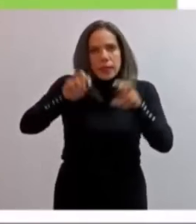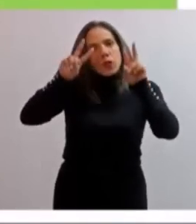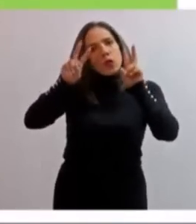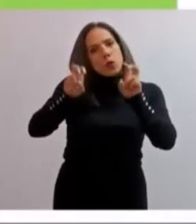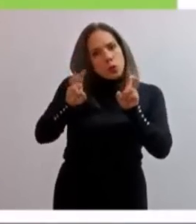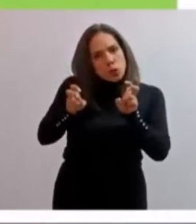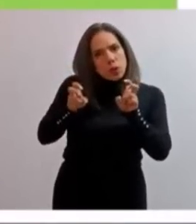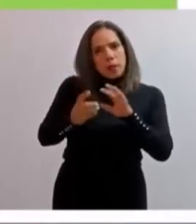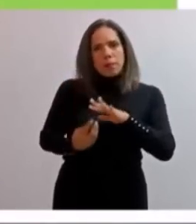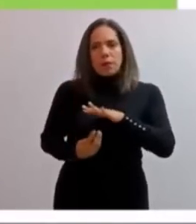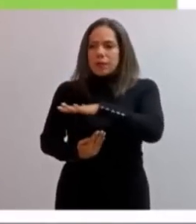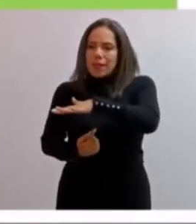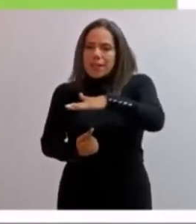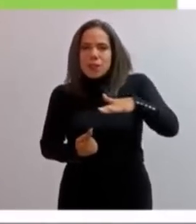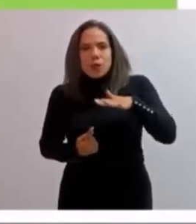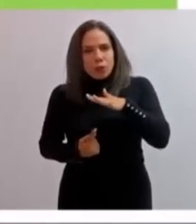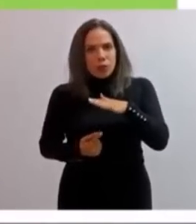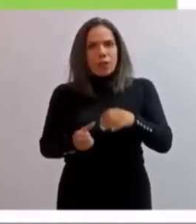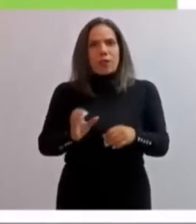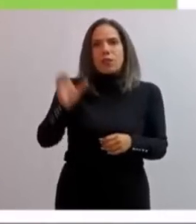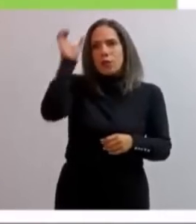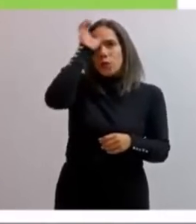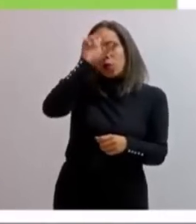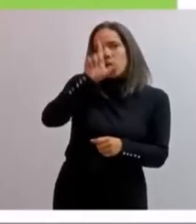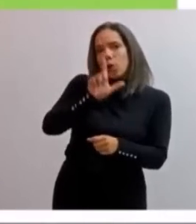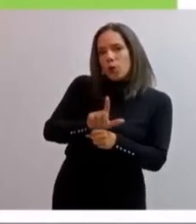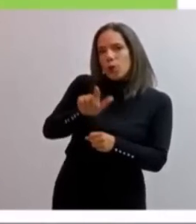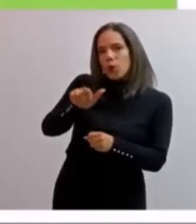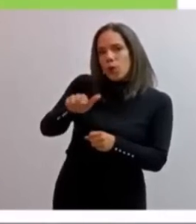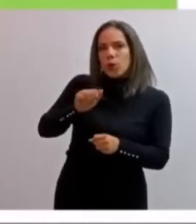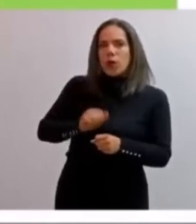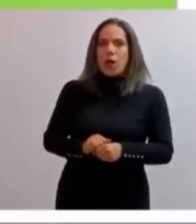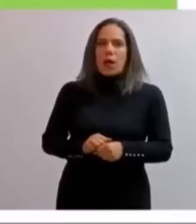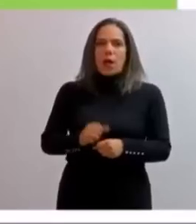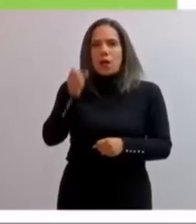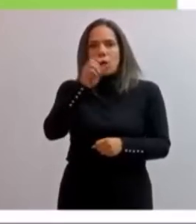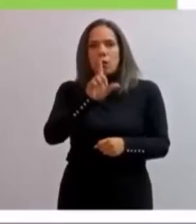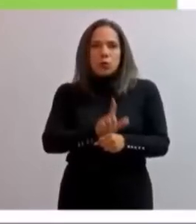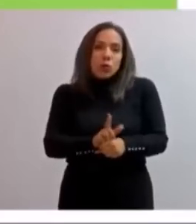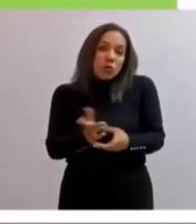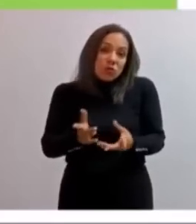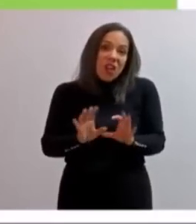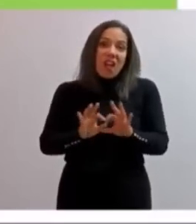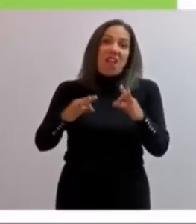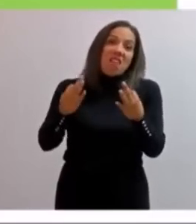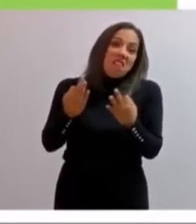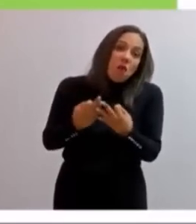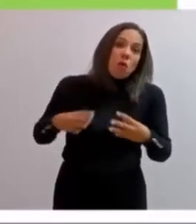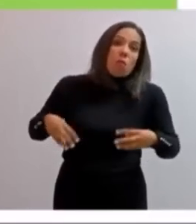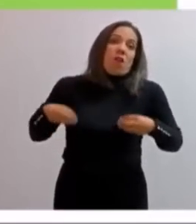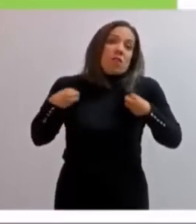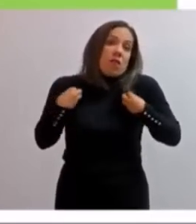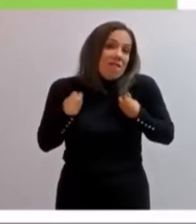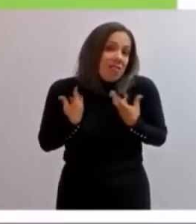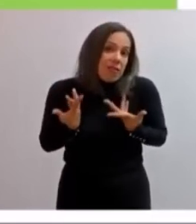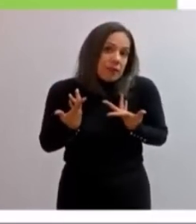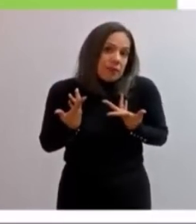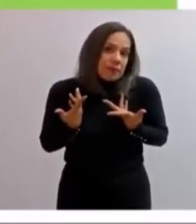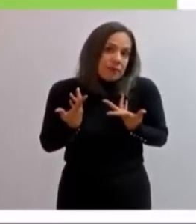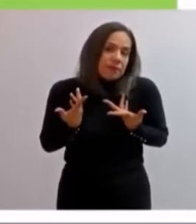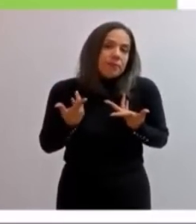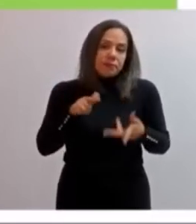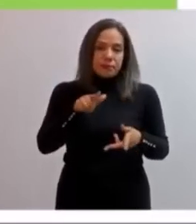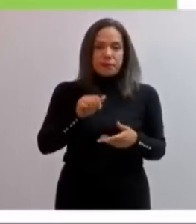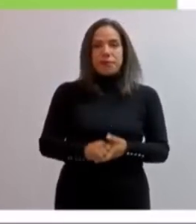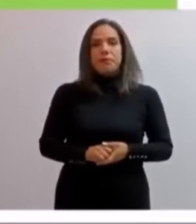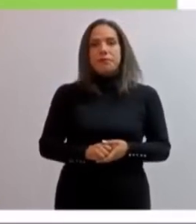social, cultural, educativa, territorial, me lo salté. Entonces, esto es en la